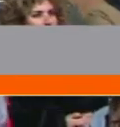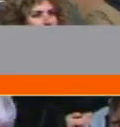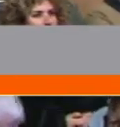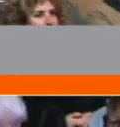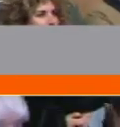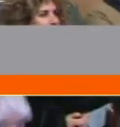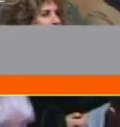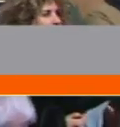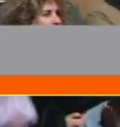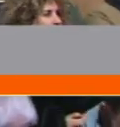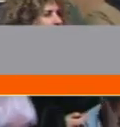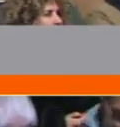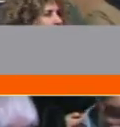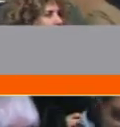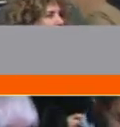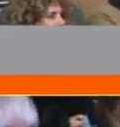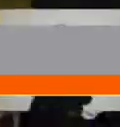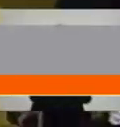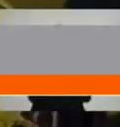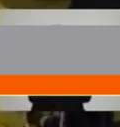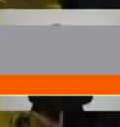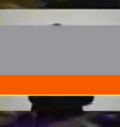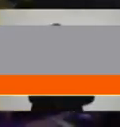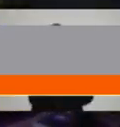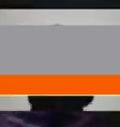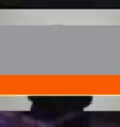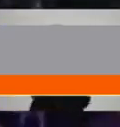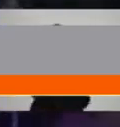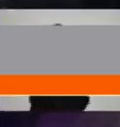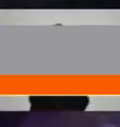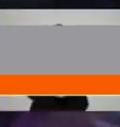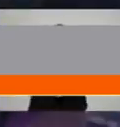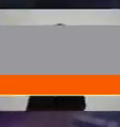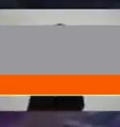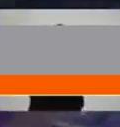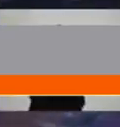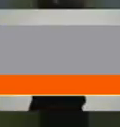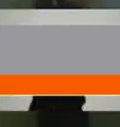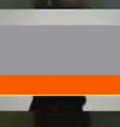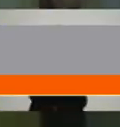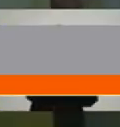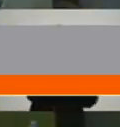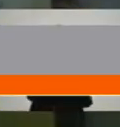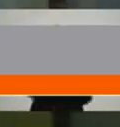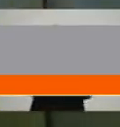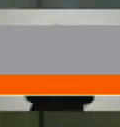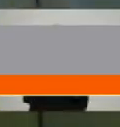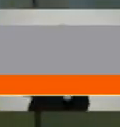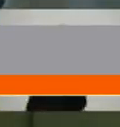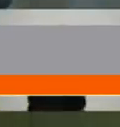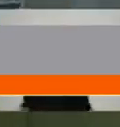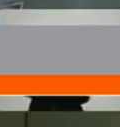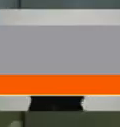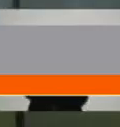lució una fantasía denominada Hoy Fabrico Carnaval para volverlo a disfrutar. Diseñada por Toña Aparicio y sus 40 componentes, lo dieron todo